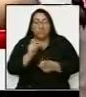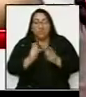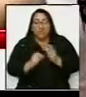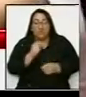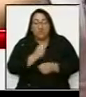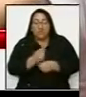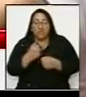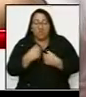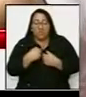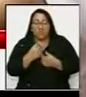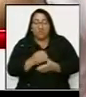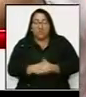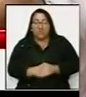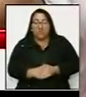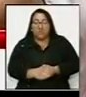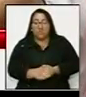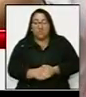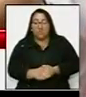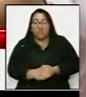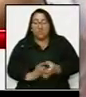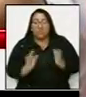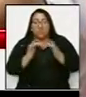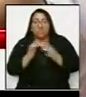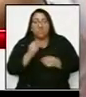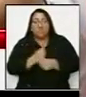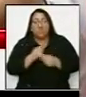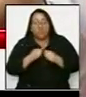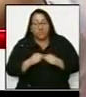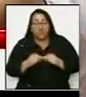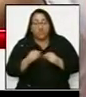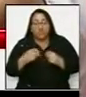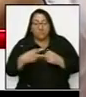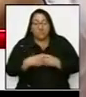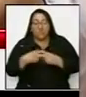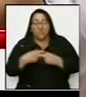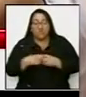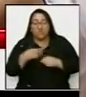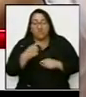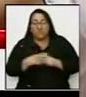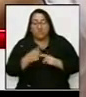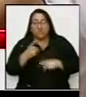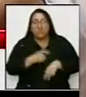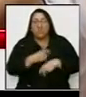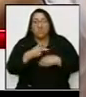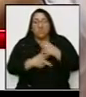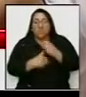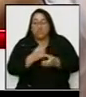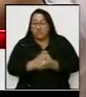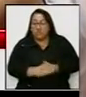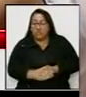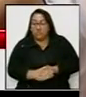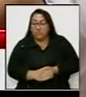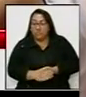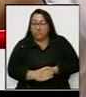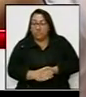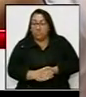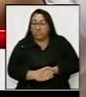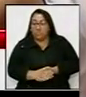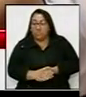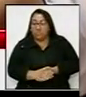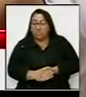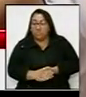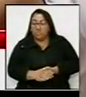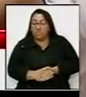trabajadores que tienen vínculo laboral de manera continua e ininterrumpida por un periodo de 3 años. O sea, tampoco se estaría tomando en